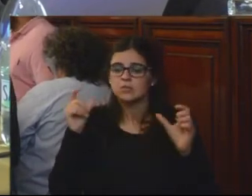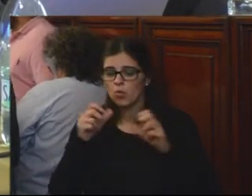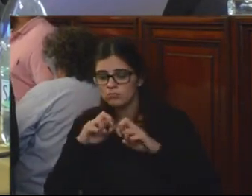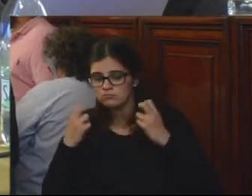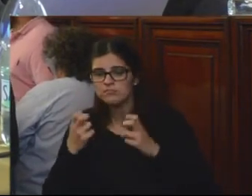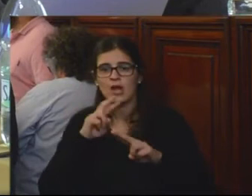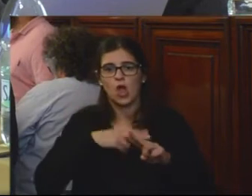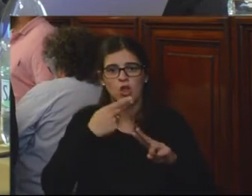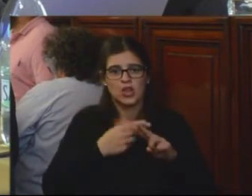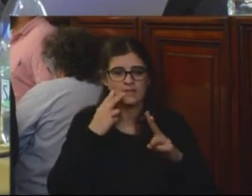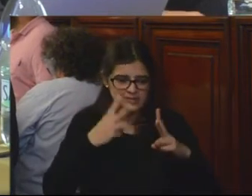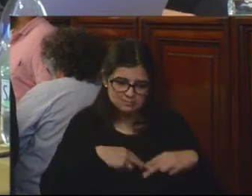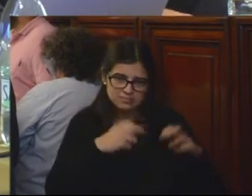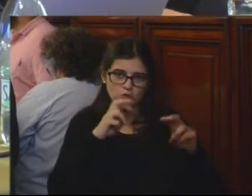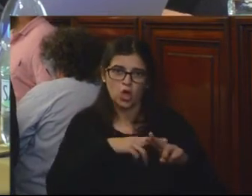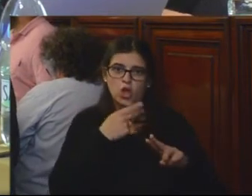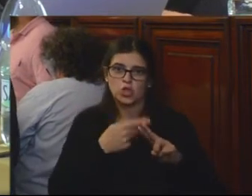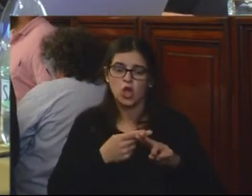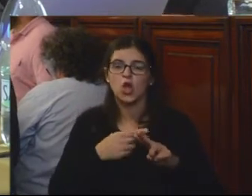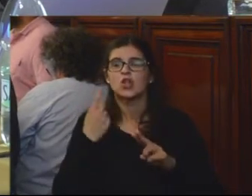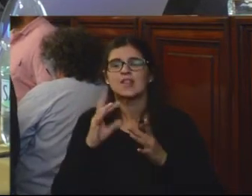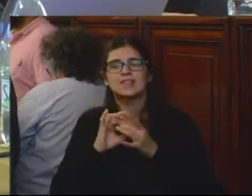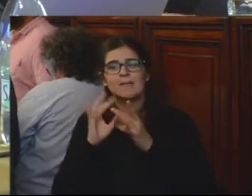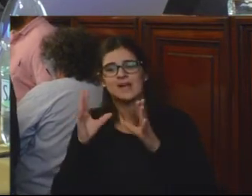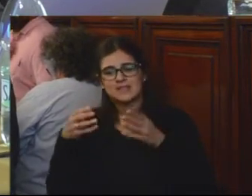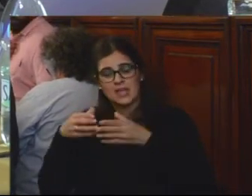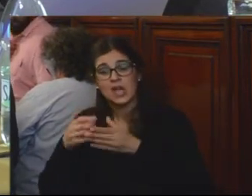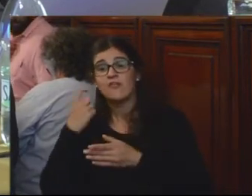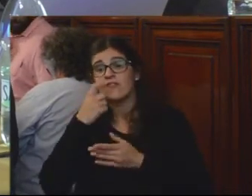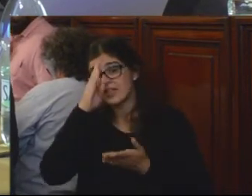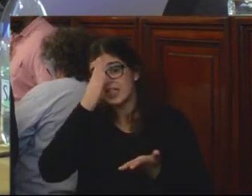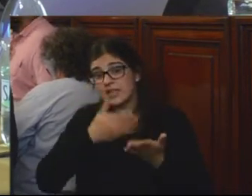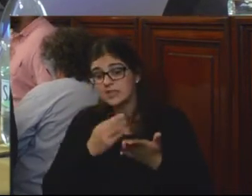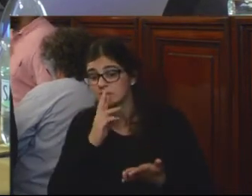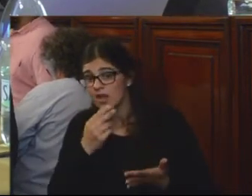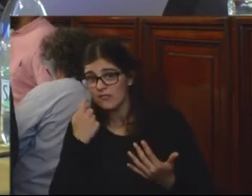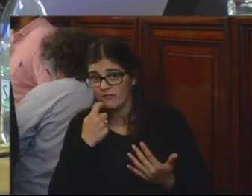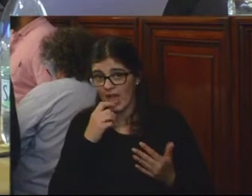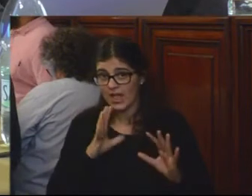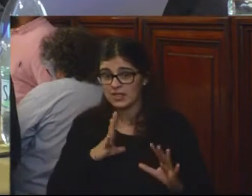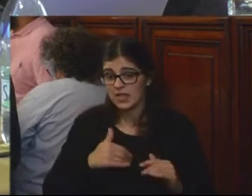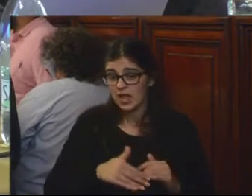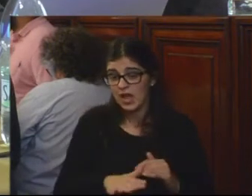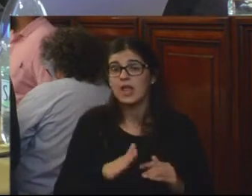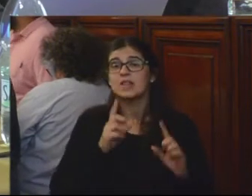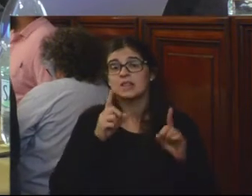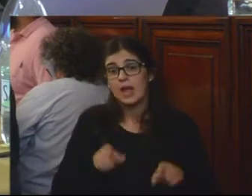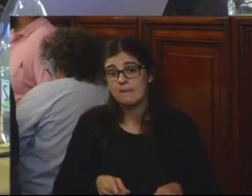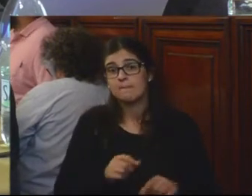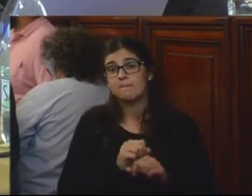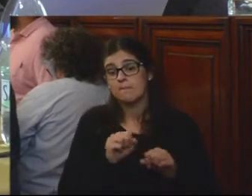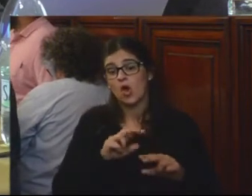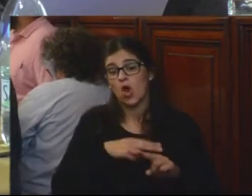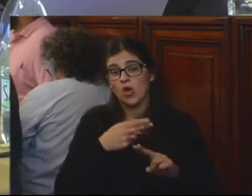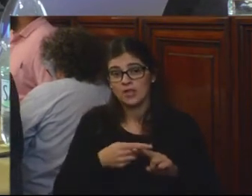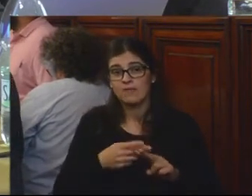fallo en el caso de operativo independencia todavía no tenemos la sentencia seguramente este será motivo también de impugnación y de